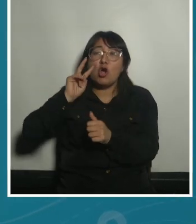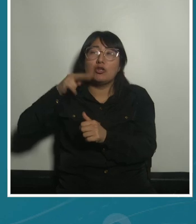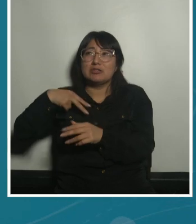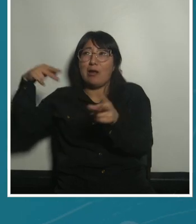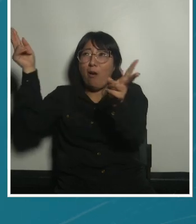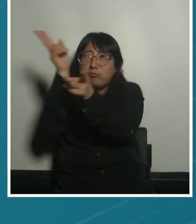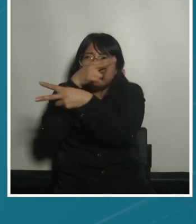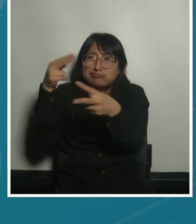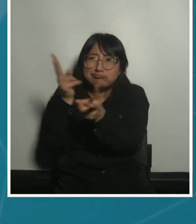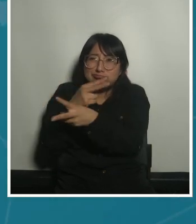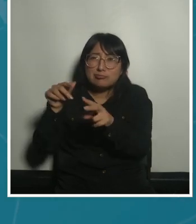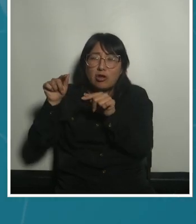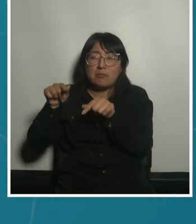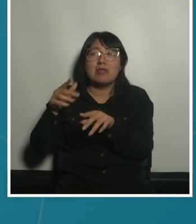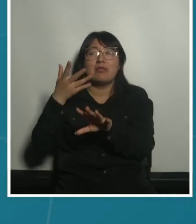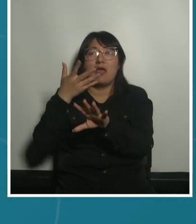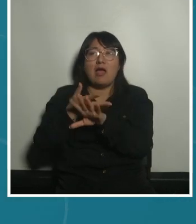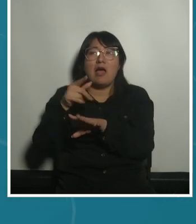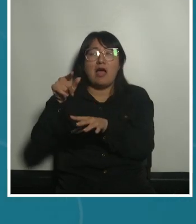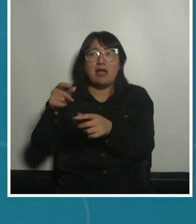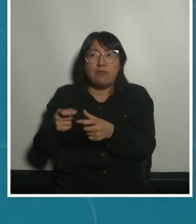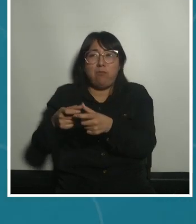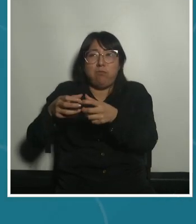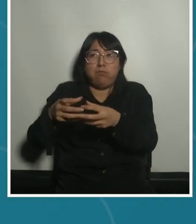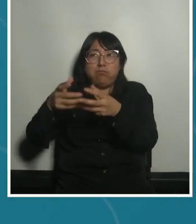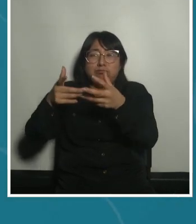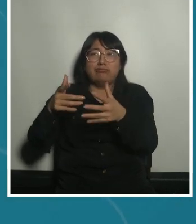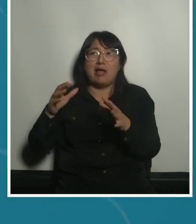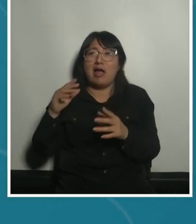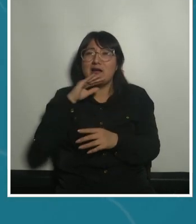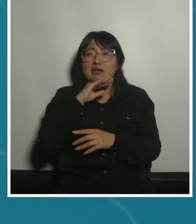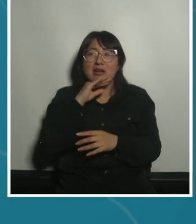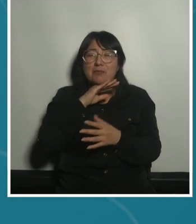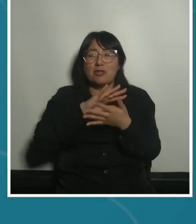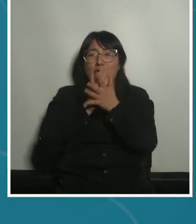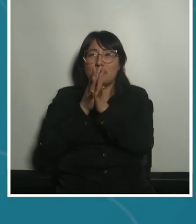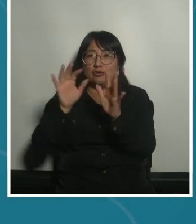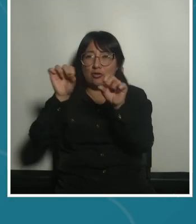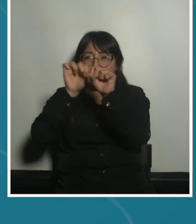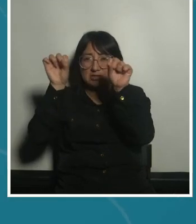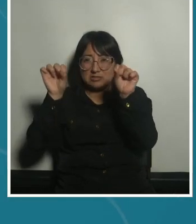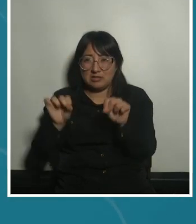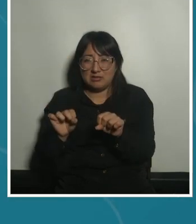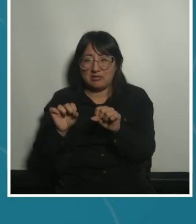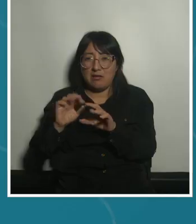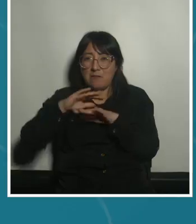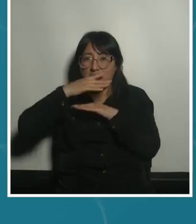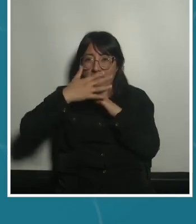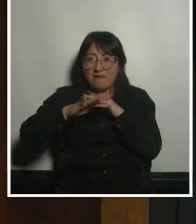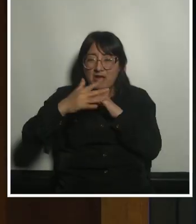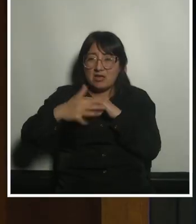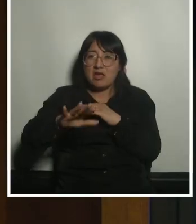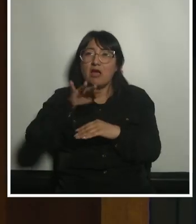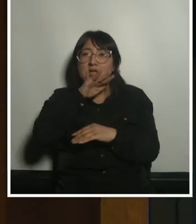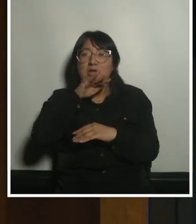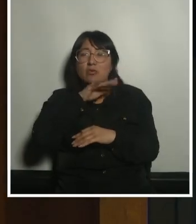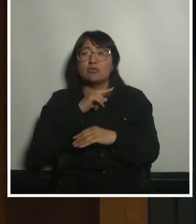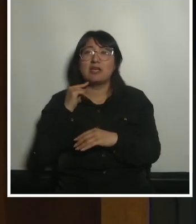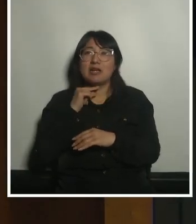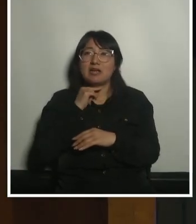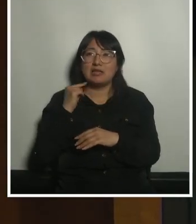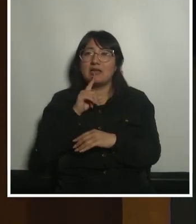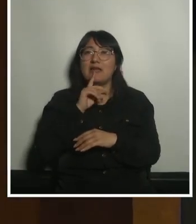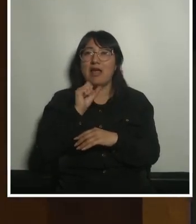incluso una capacidad de erosión rapidísima en todo el sistema de bahía que ocupa Cartagena y El Tabo,